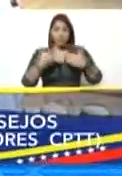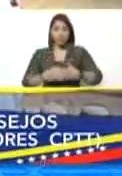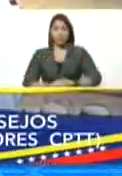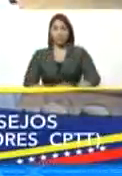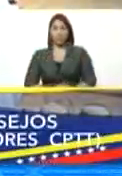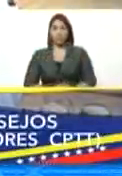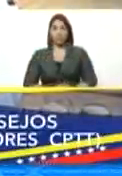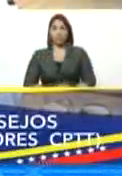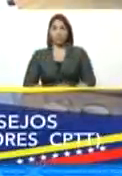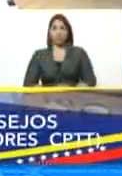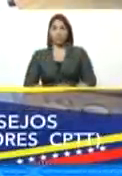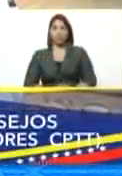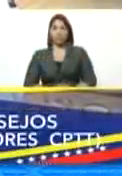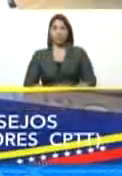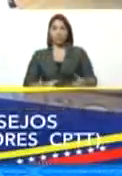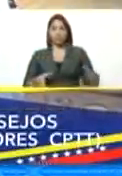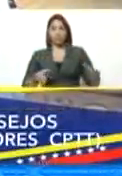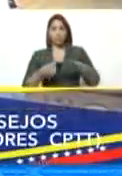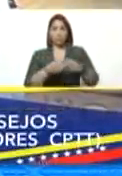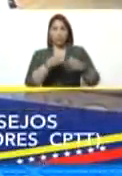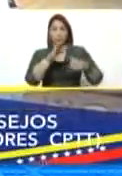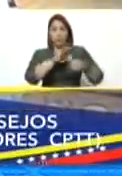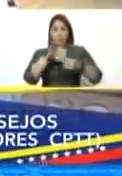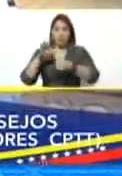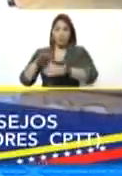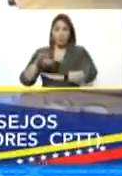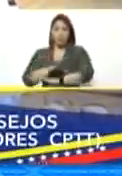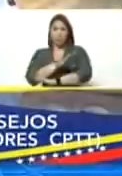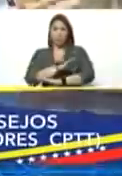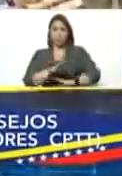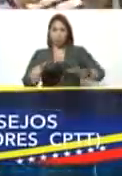al conjunto La Siembra del Cantor,